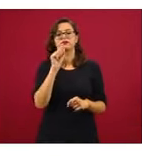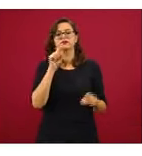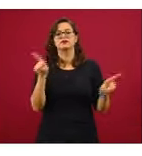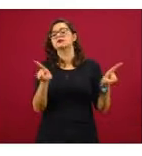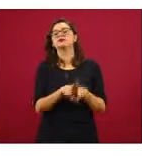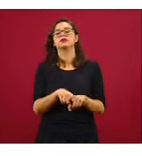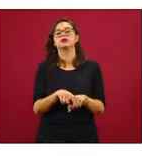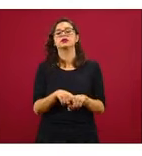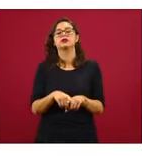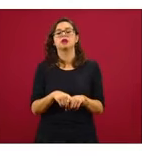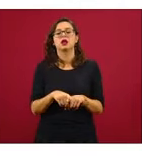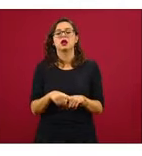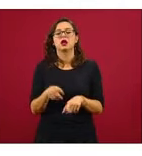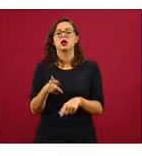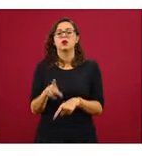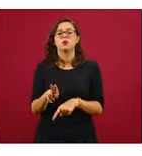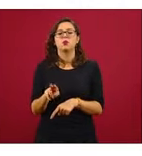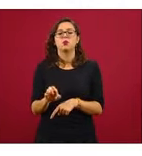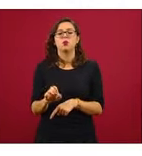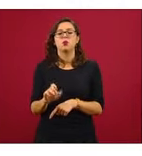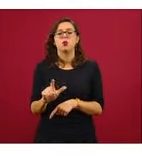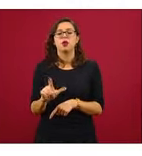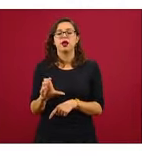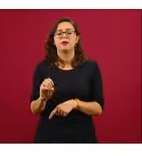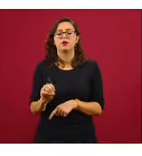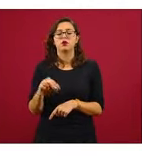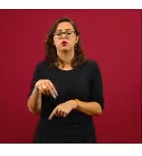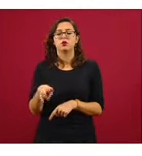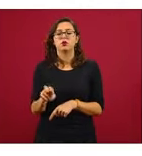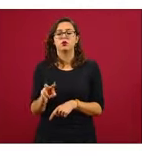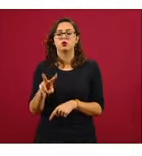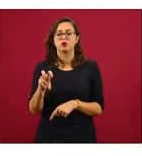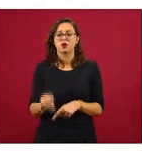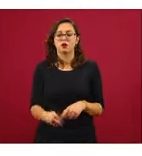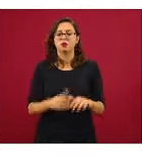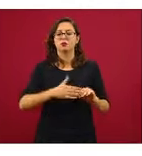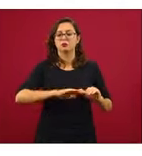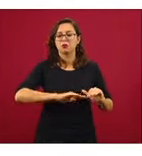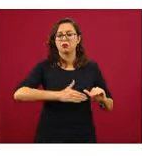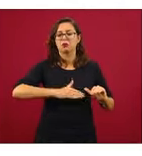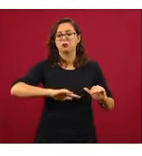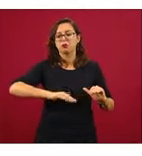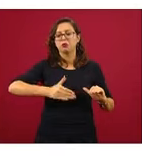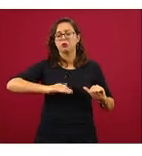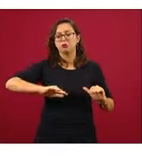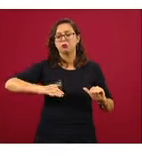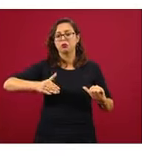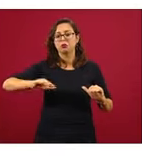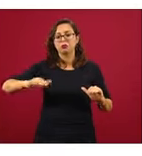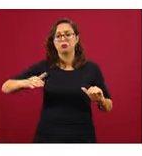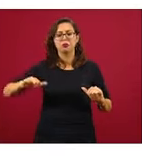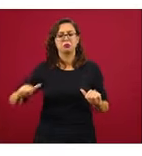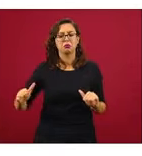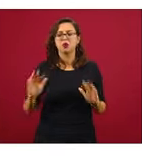que si bien es cierto, lleva una tendencia, digamos, basal hasta las semanas 26 y 27, luego inicia con